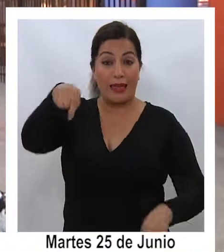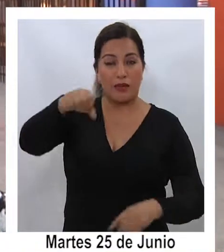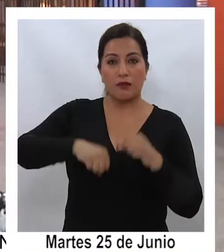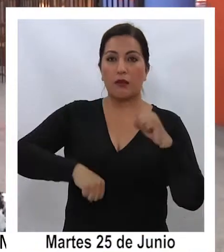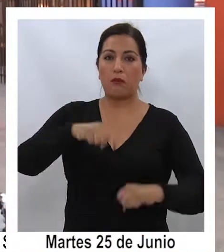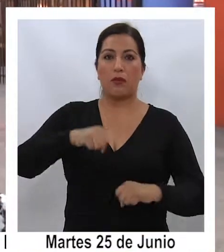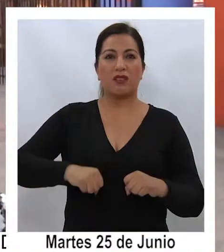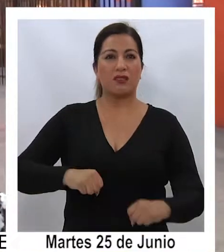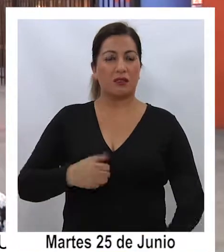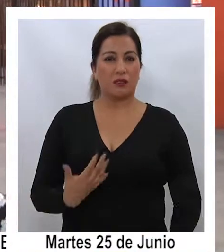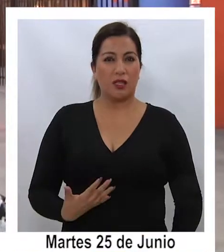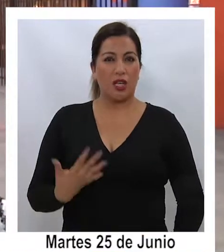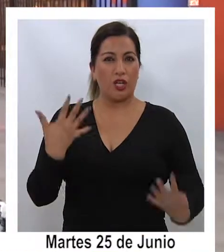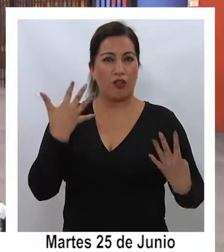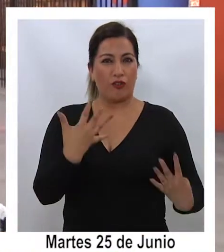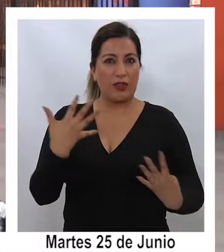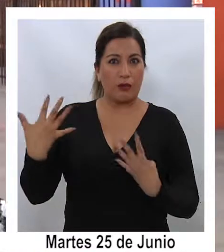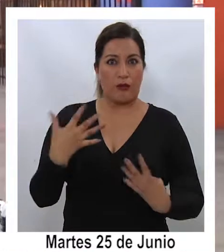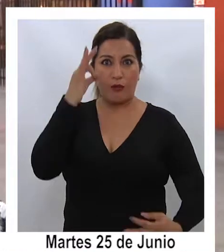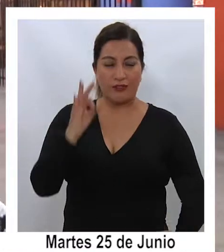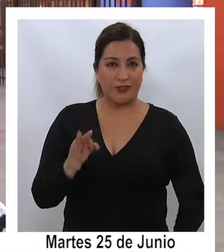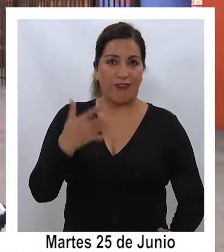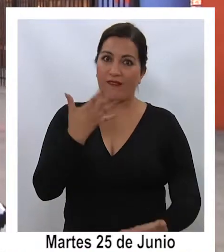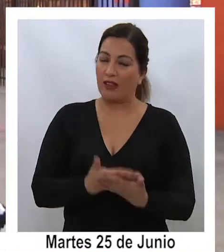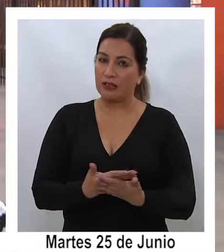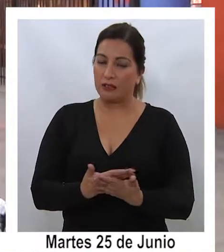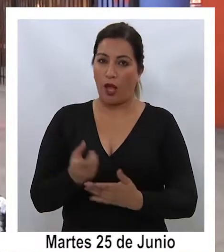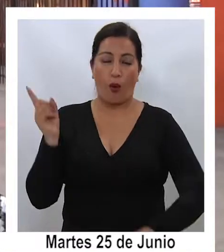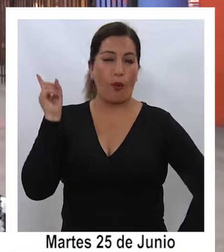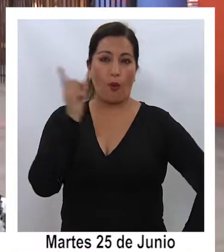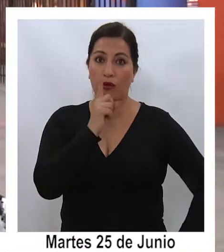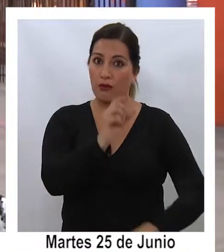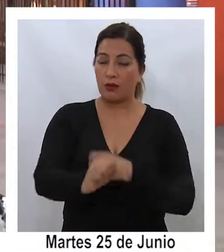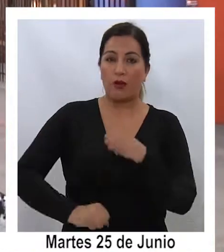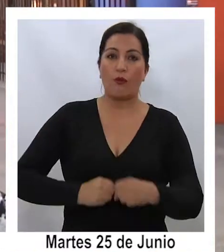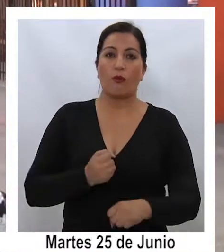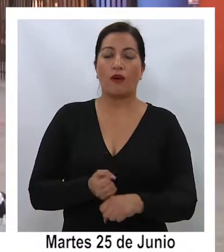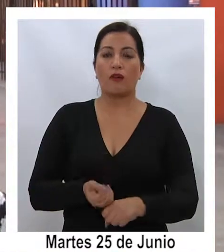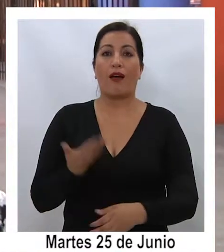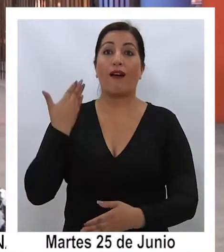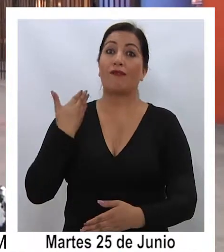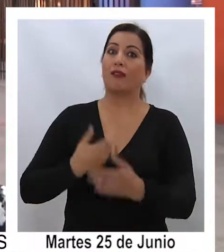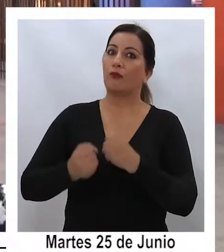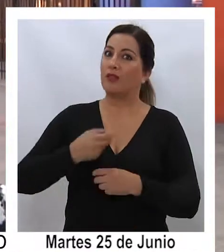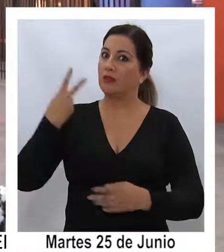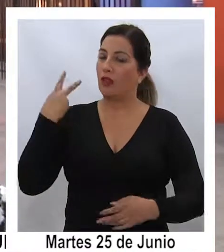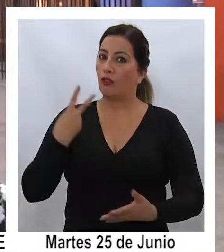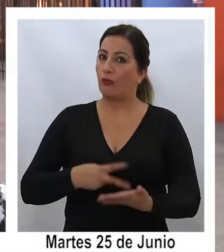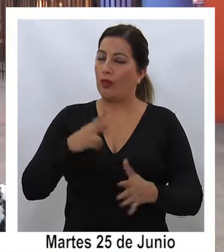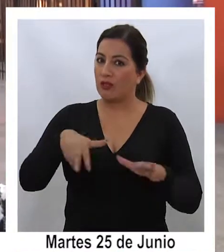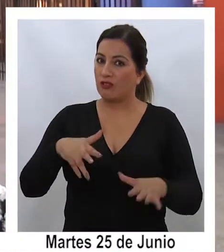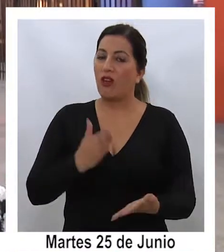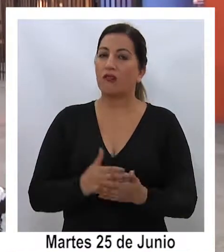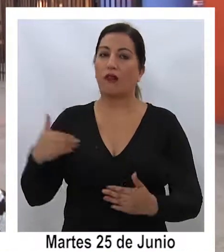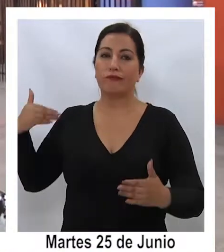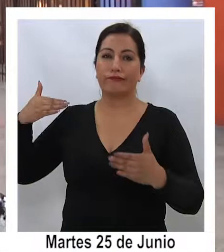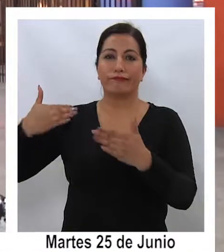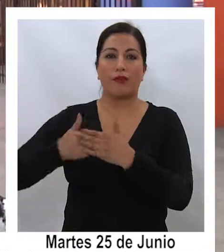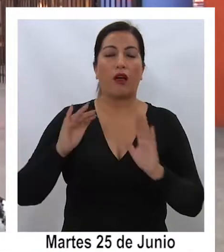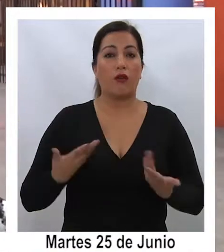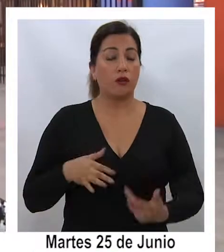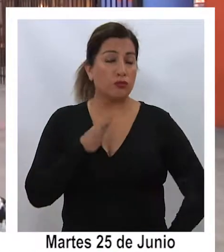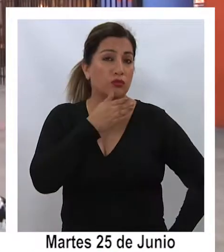fiscalizada en 99 ocasiones, en el último año, desde el 2018 hasta la fecha, no